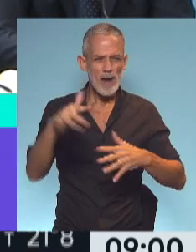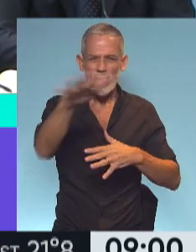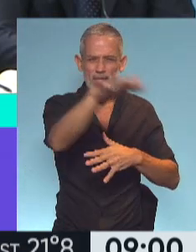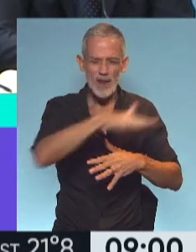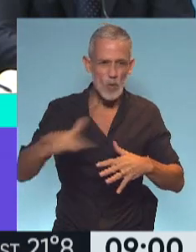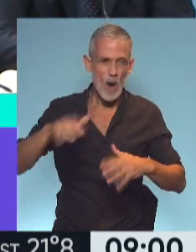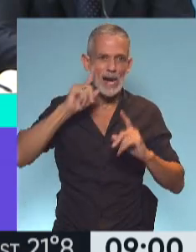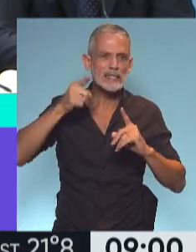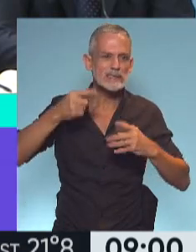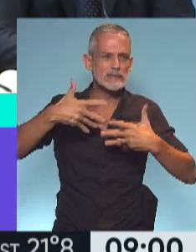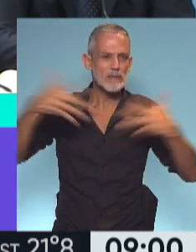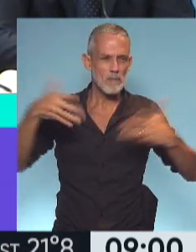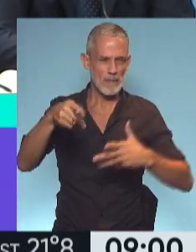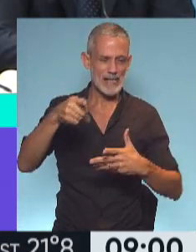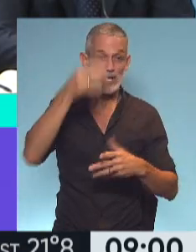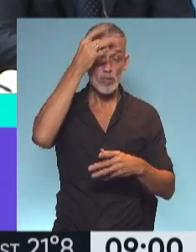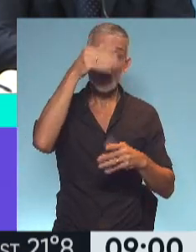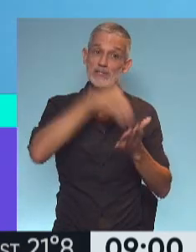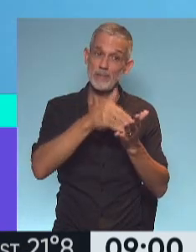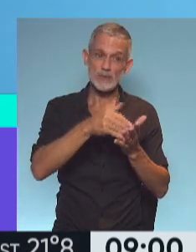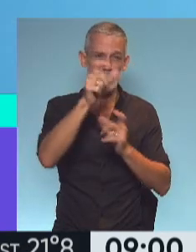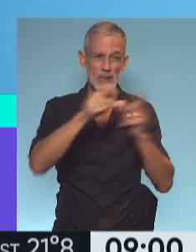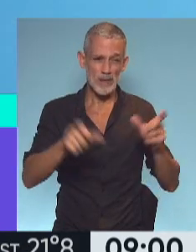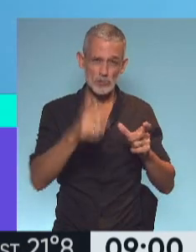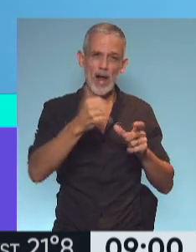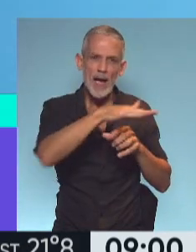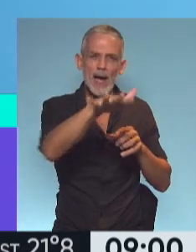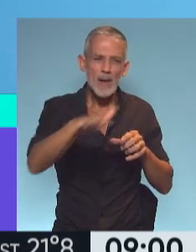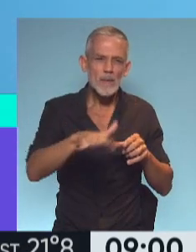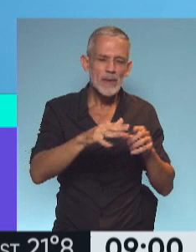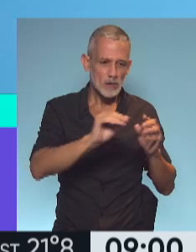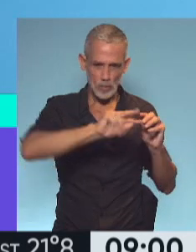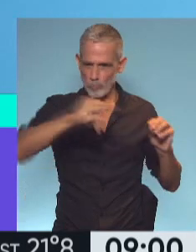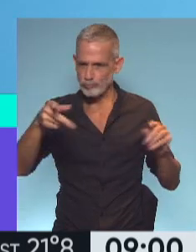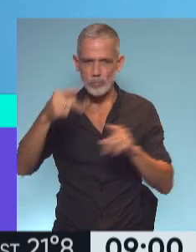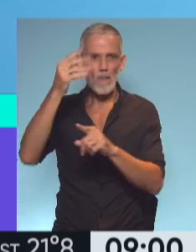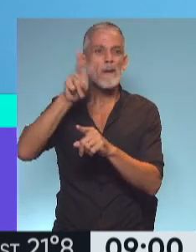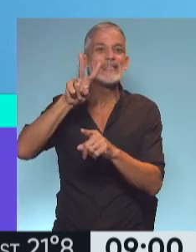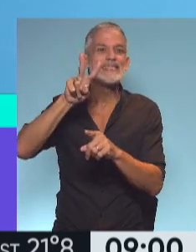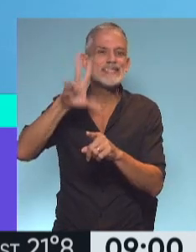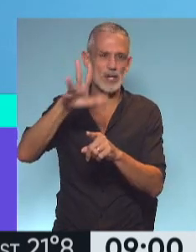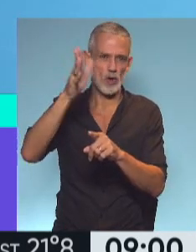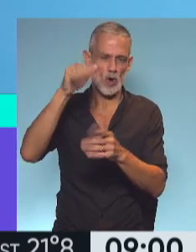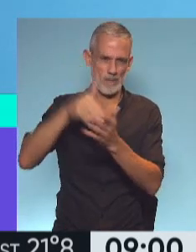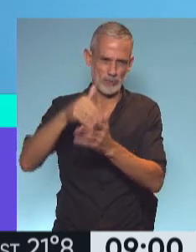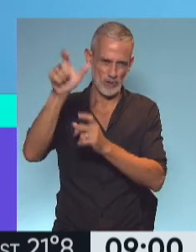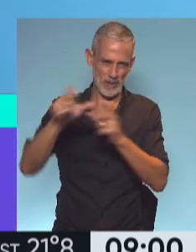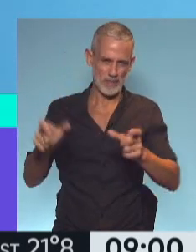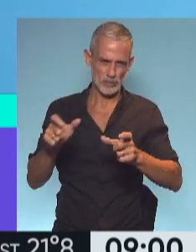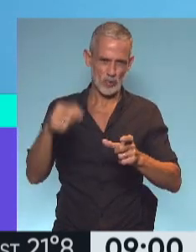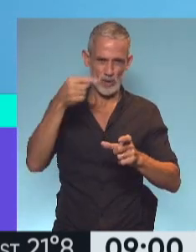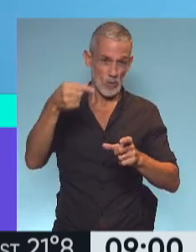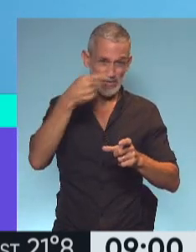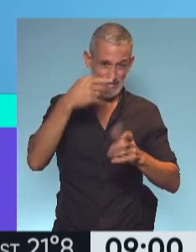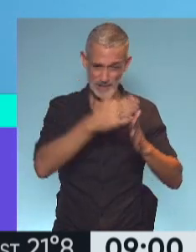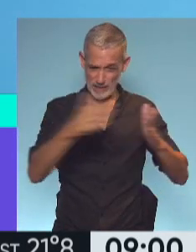en alto riesgo, y de 12 millones de personas viviendo en esos departamentos a 25 millones de personas. Realmente en la última semana se